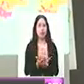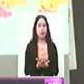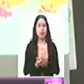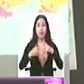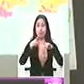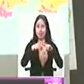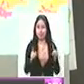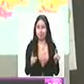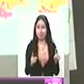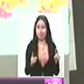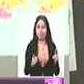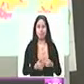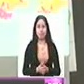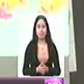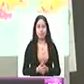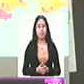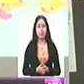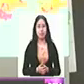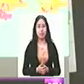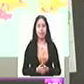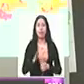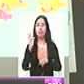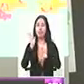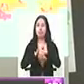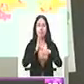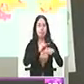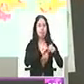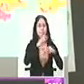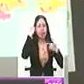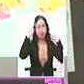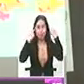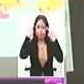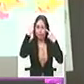Pero aquí tenemos que llamar a la reflexión.